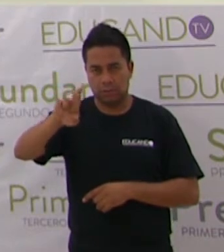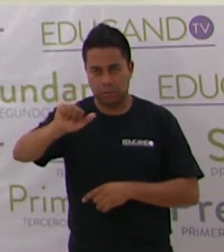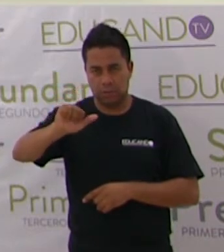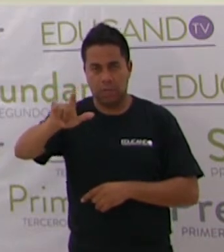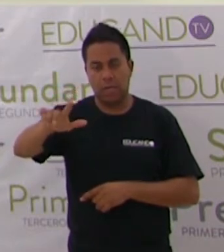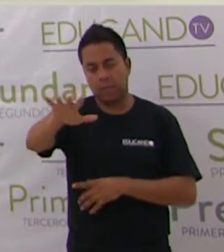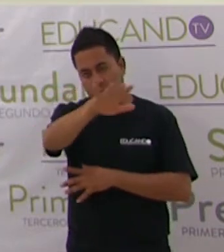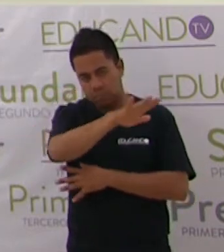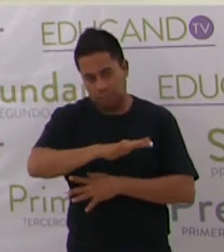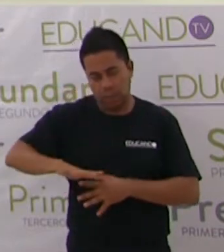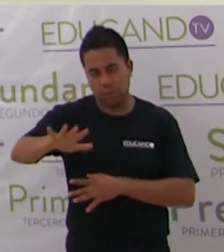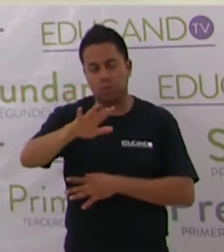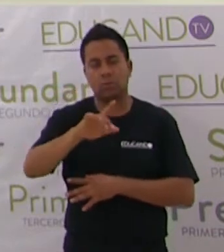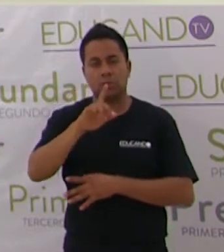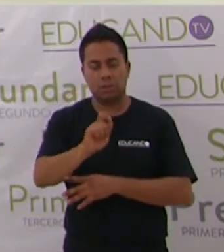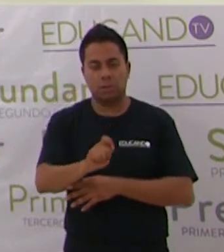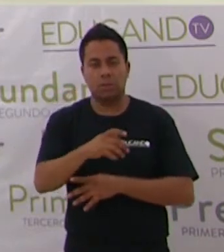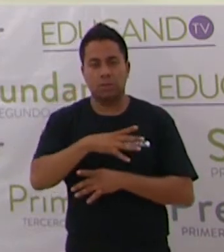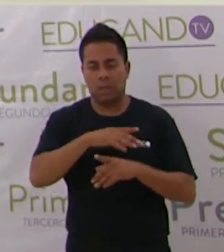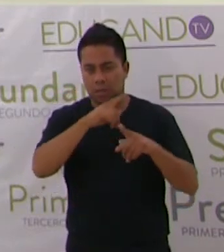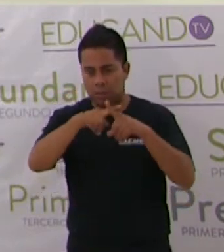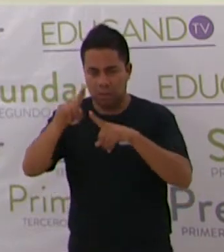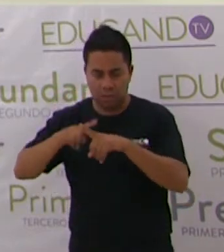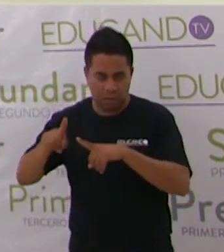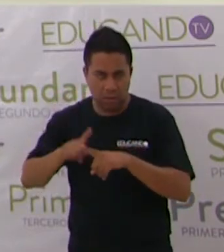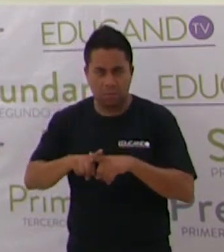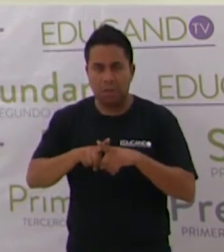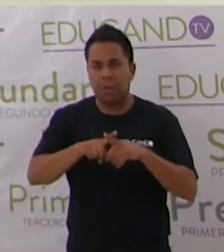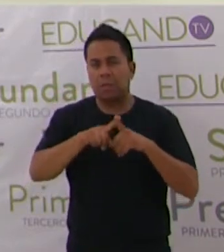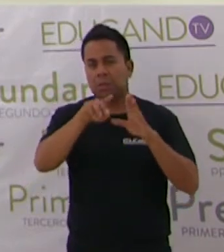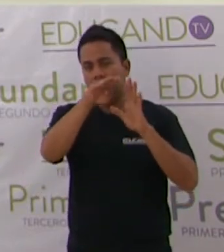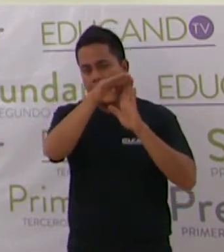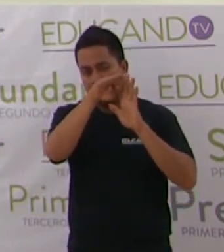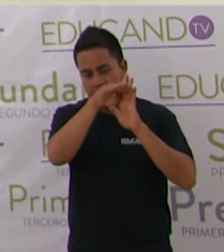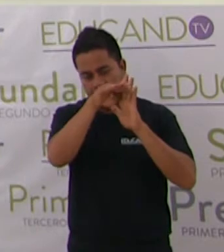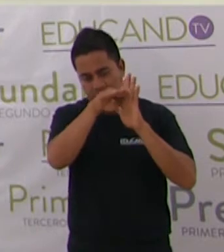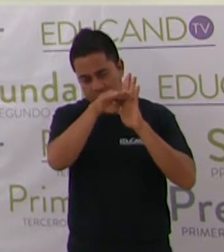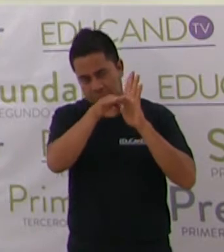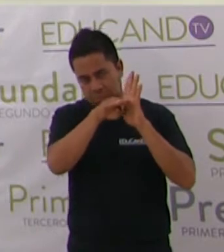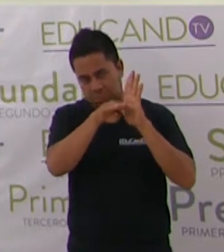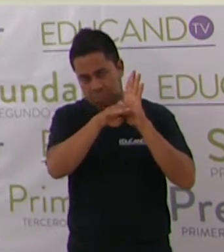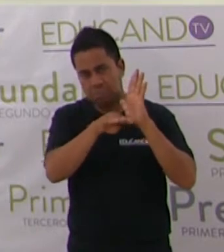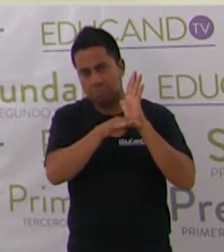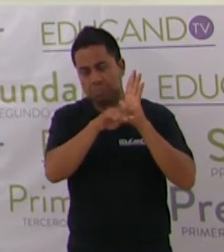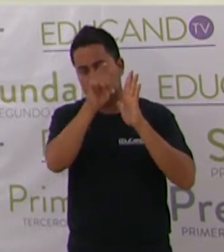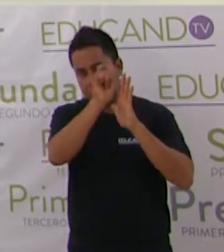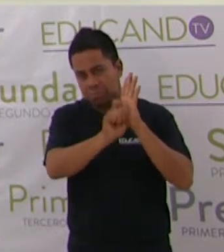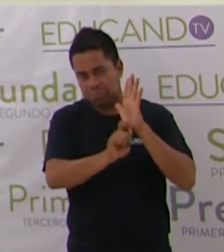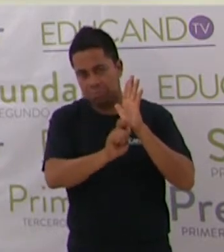¿sí?, es un conjunto de datos. Un conjunto,